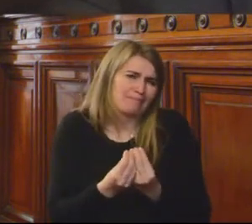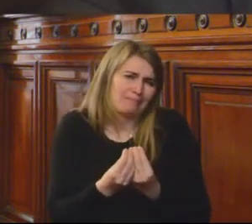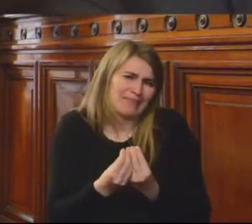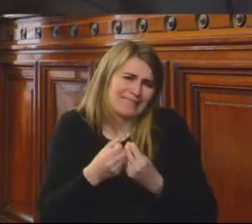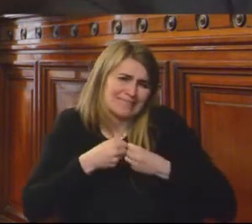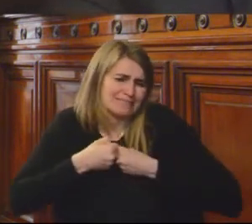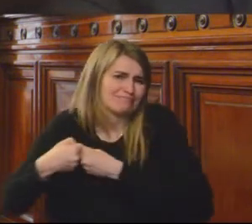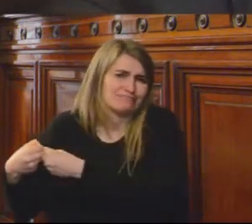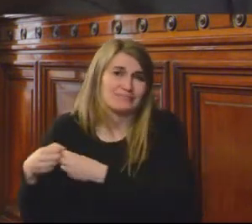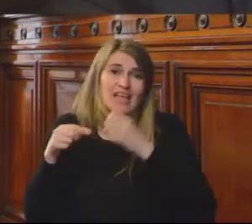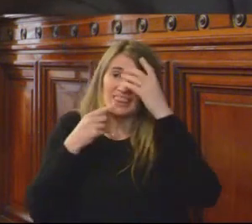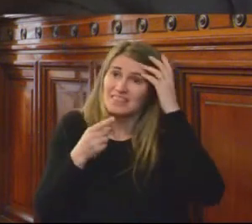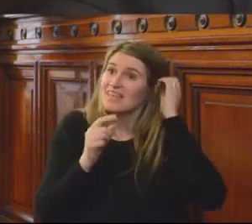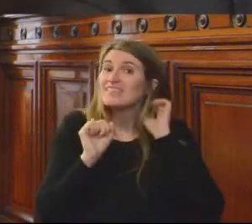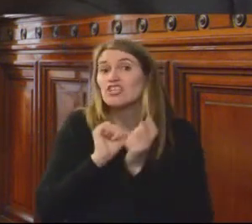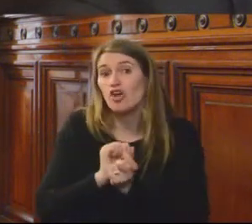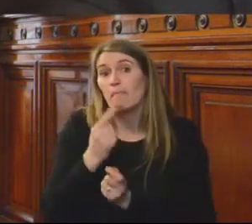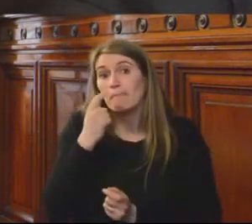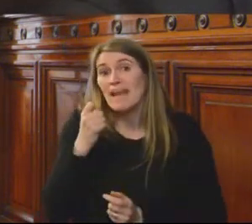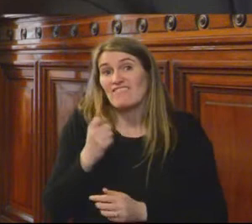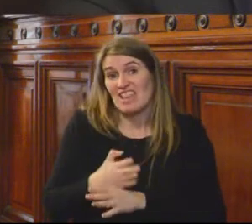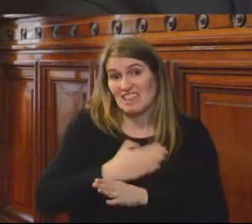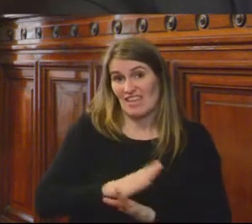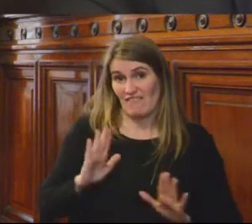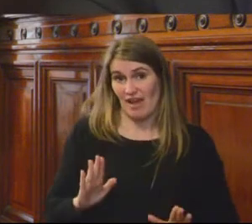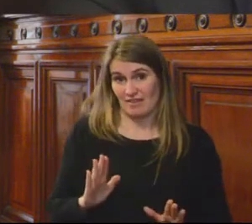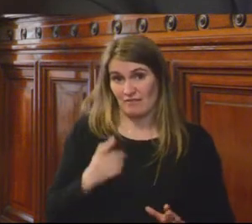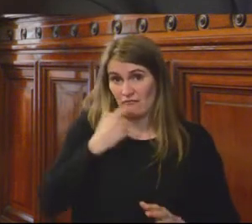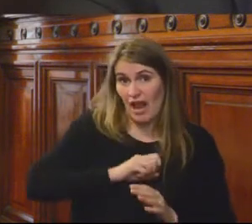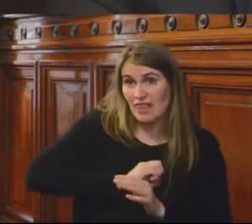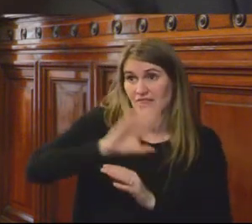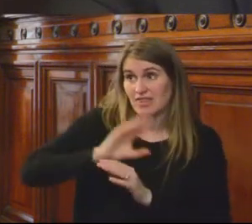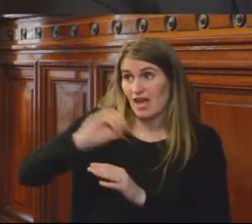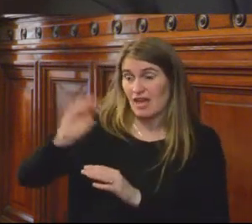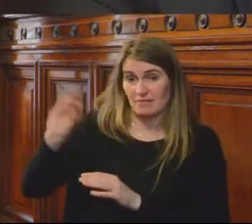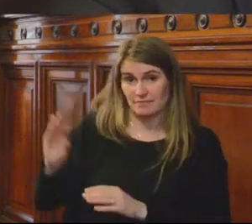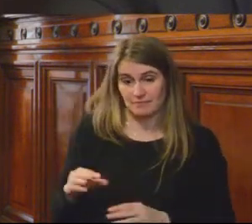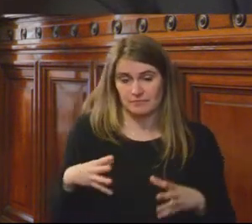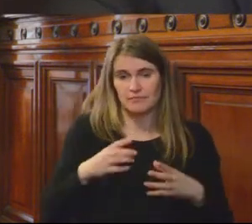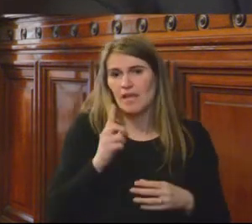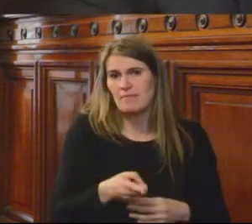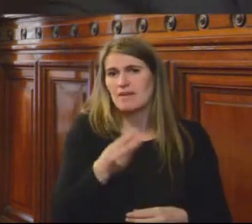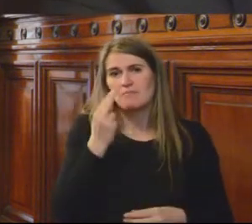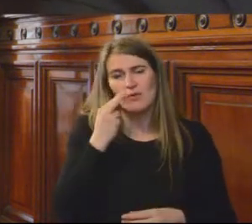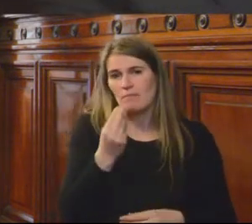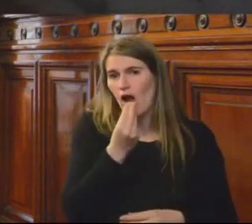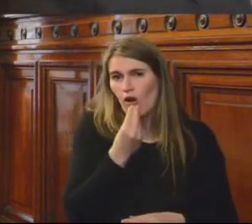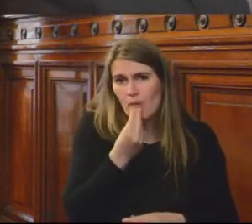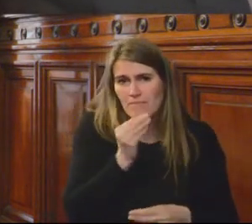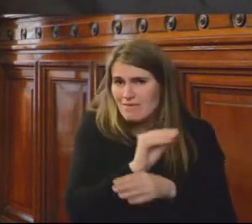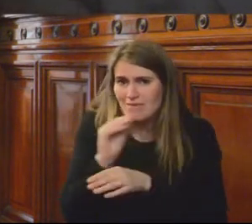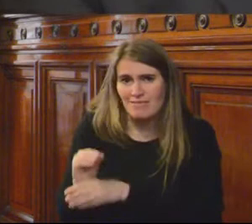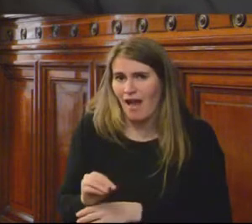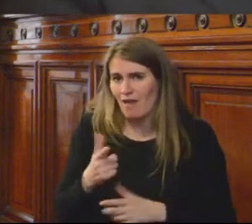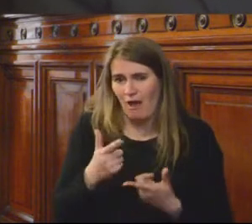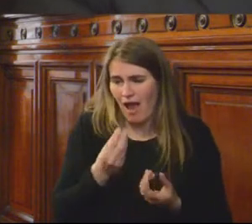detención preventiva. Y aparte de eso, hay graves problemas con la alimentación de los